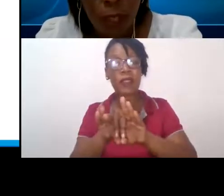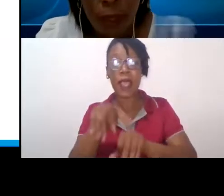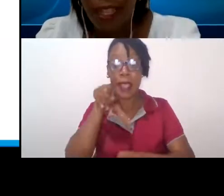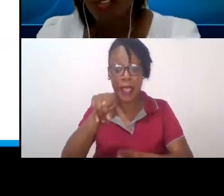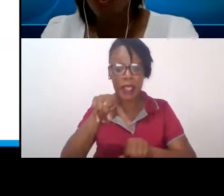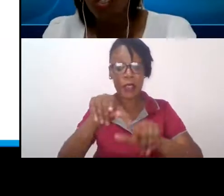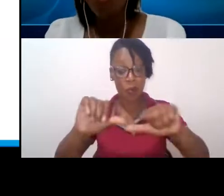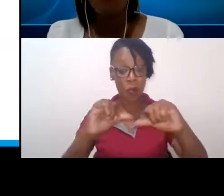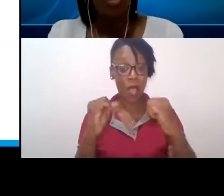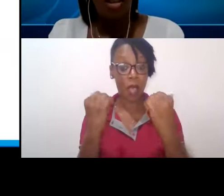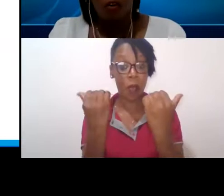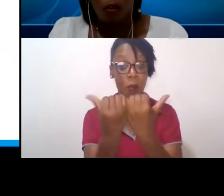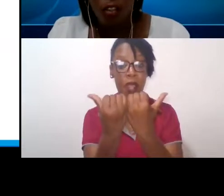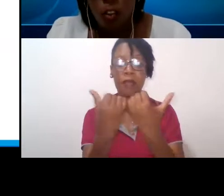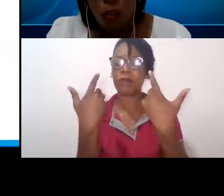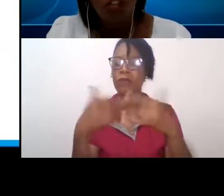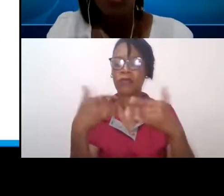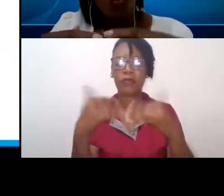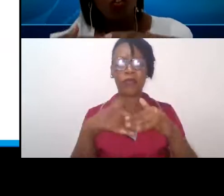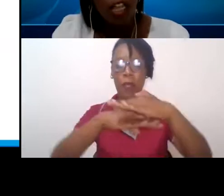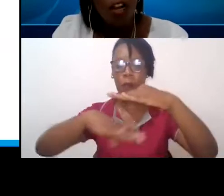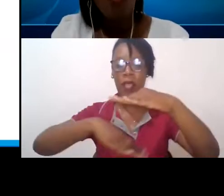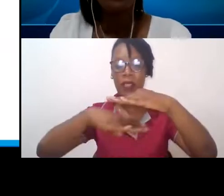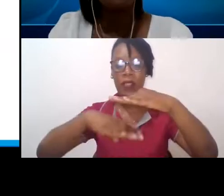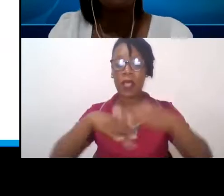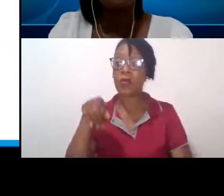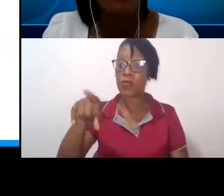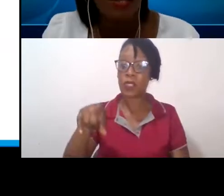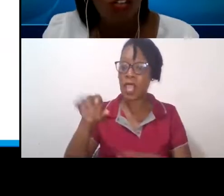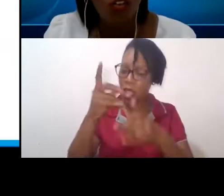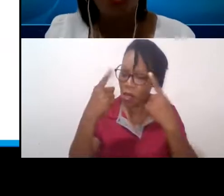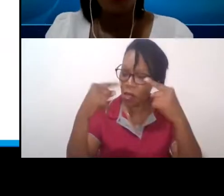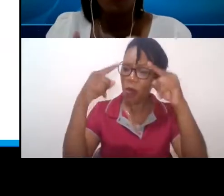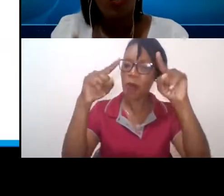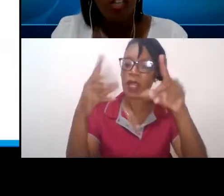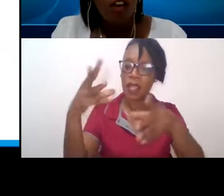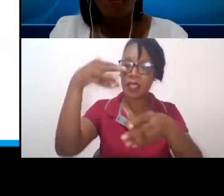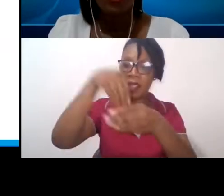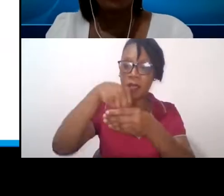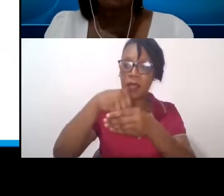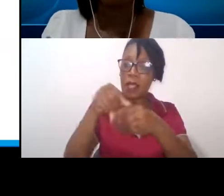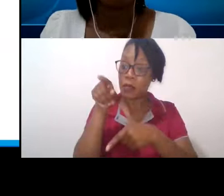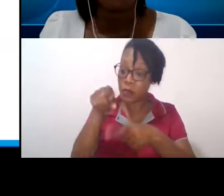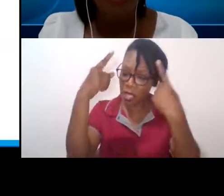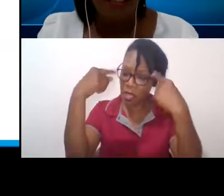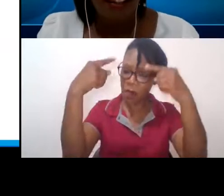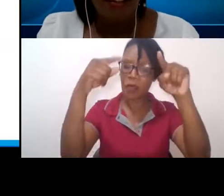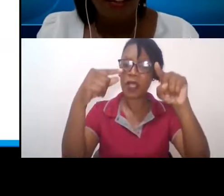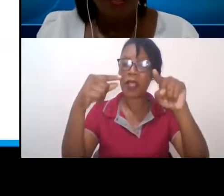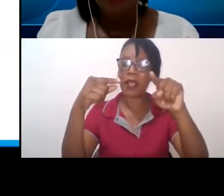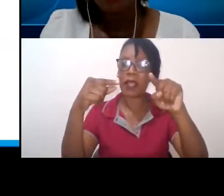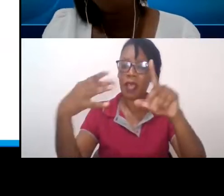lo fundamental. Si usted logra la cohesión, si usted logra la integración, si usted logra la